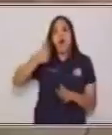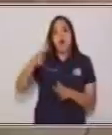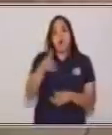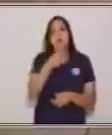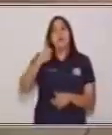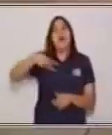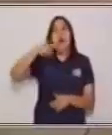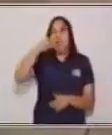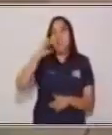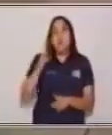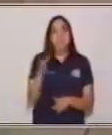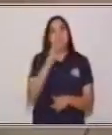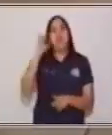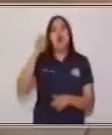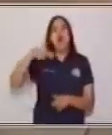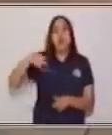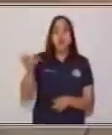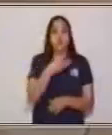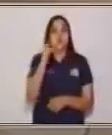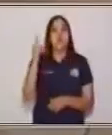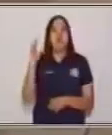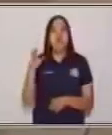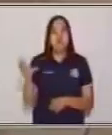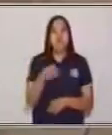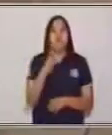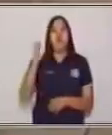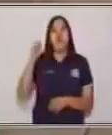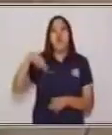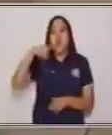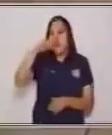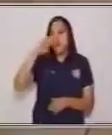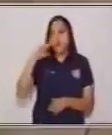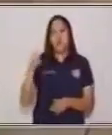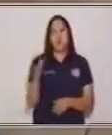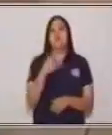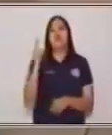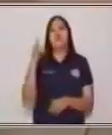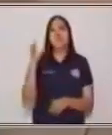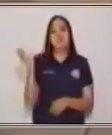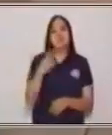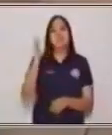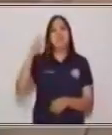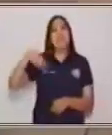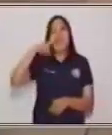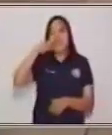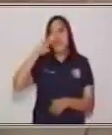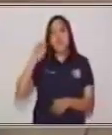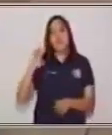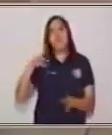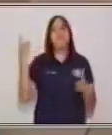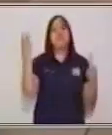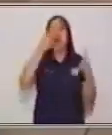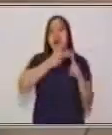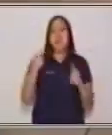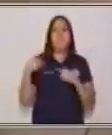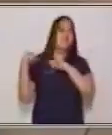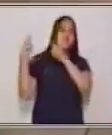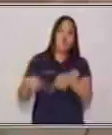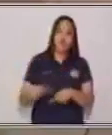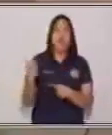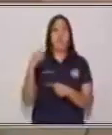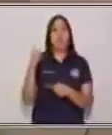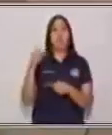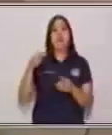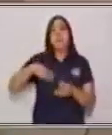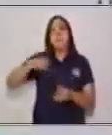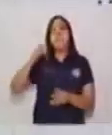con, contra, de, desde, en, entre, hacia, hasta, durante,